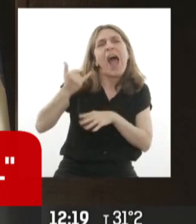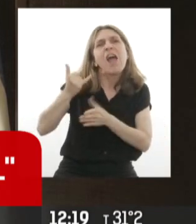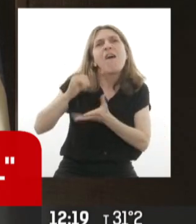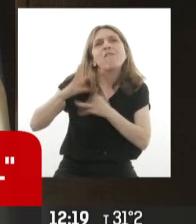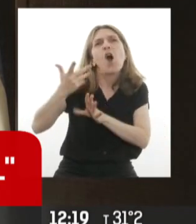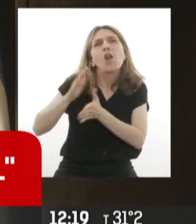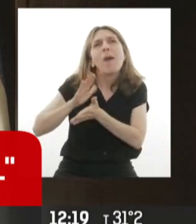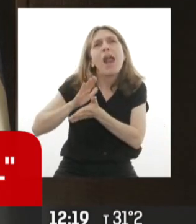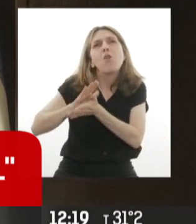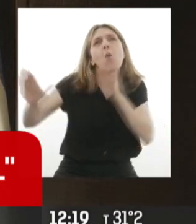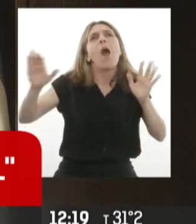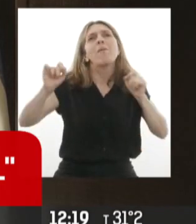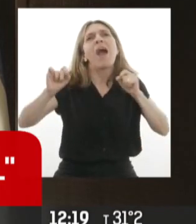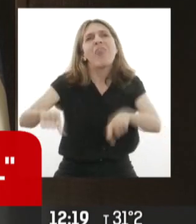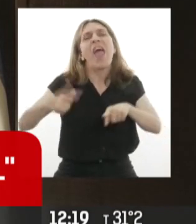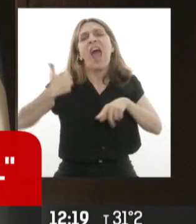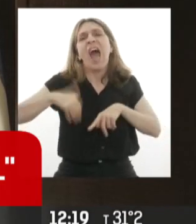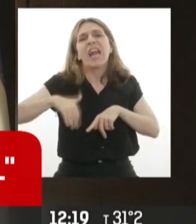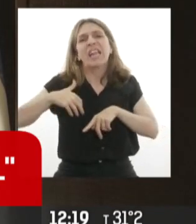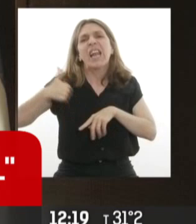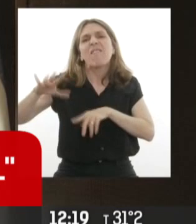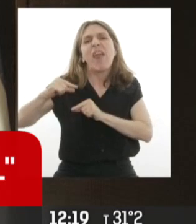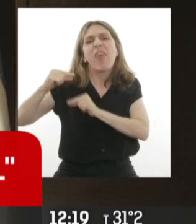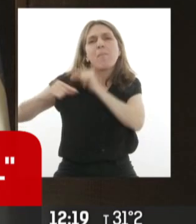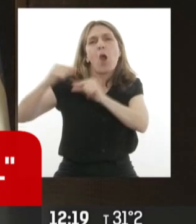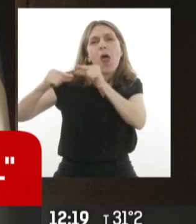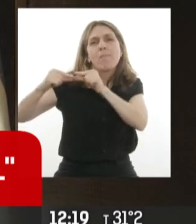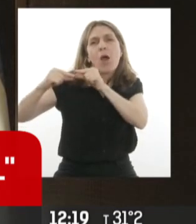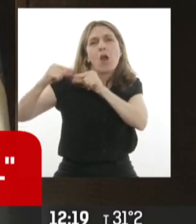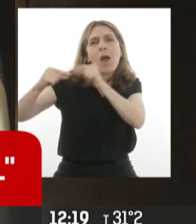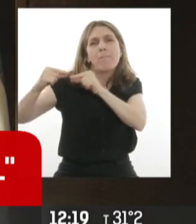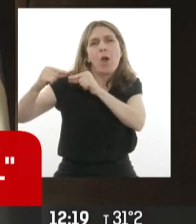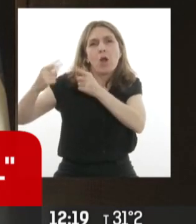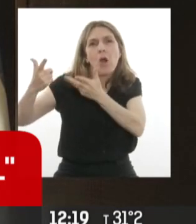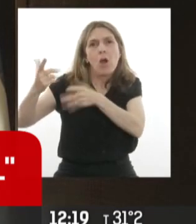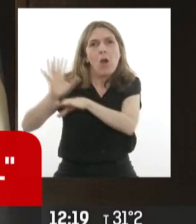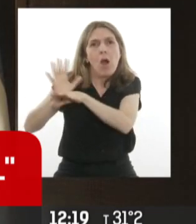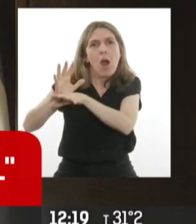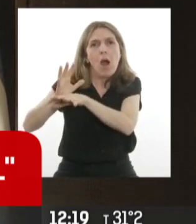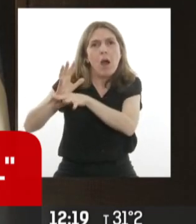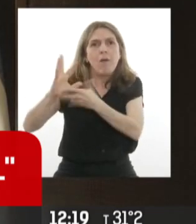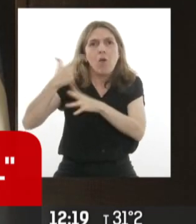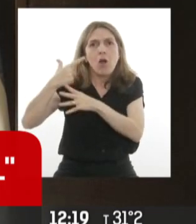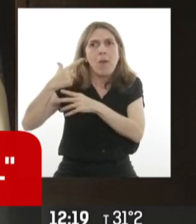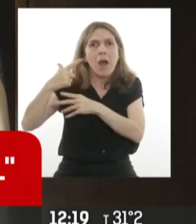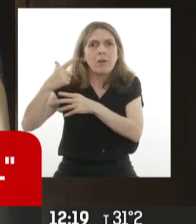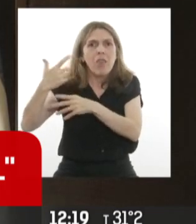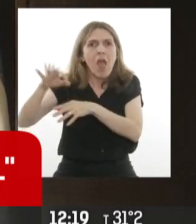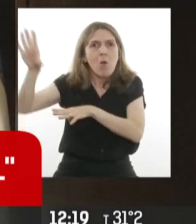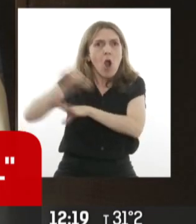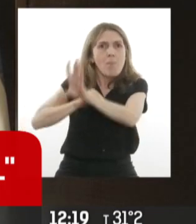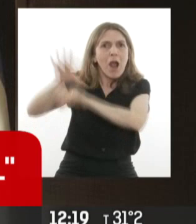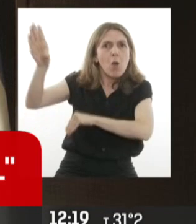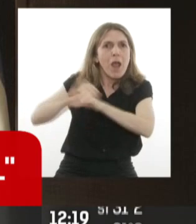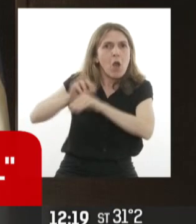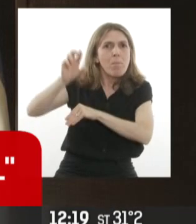de nacionalismo que se iba a ir imponiendo en uno y otro lado y que había que seguir ese modelo. Pero ese